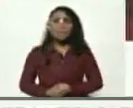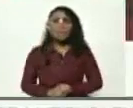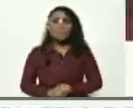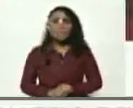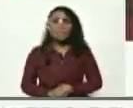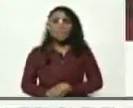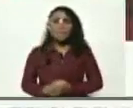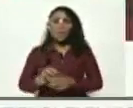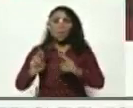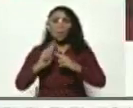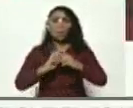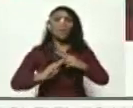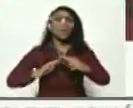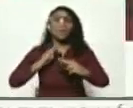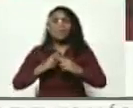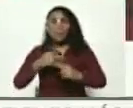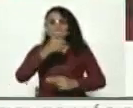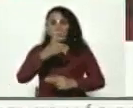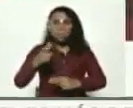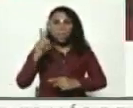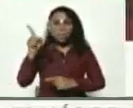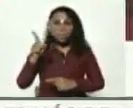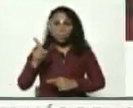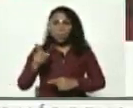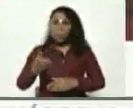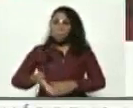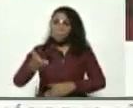un universal, un ciudadano universal de su talla?